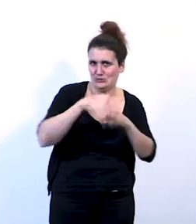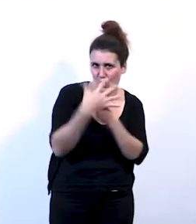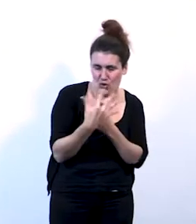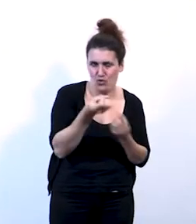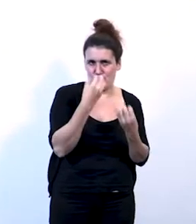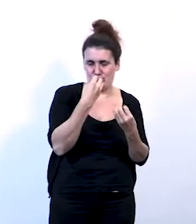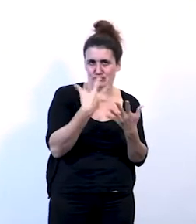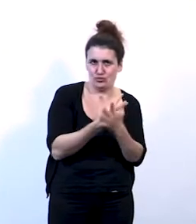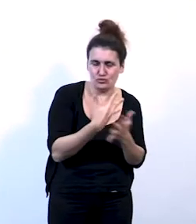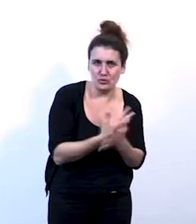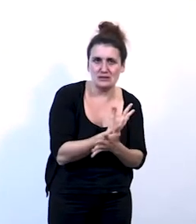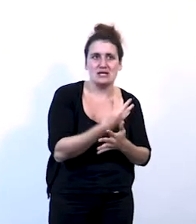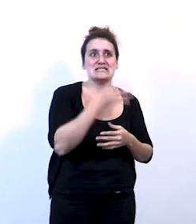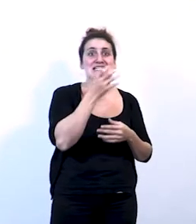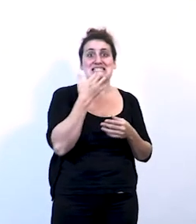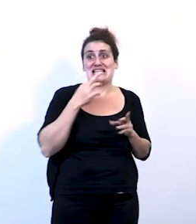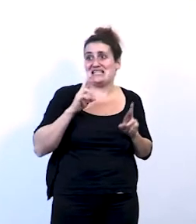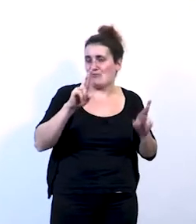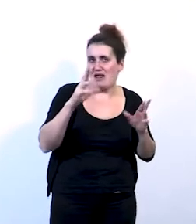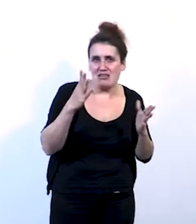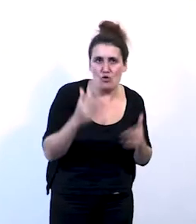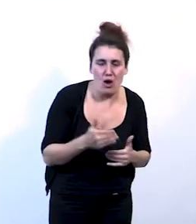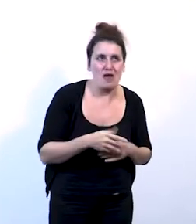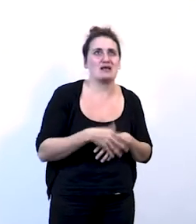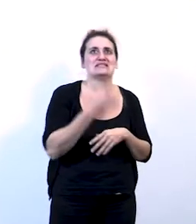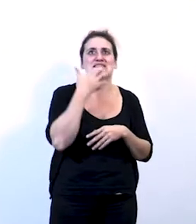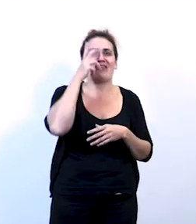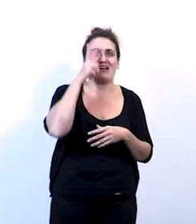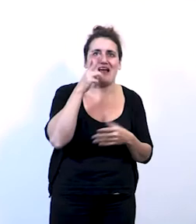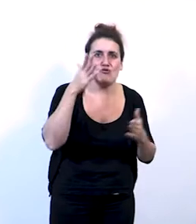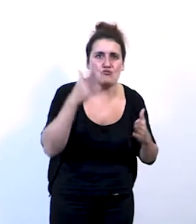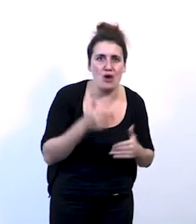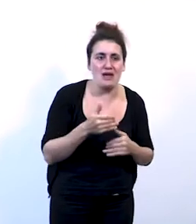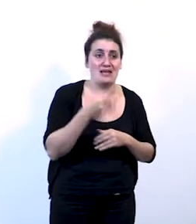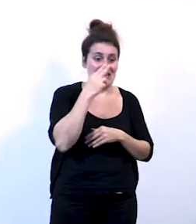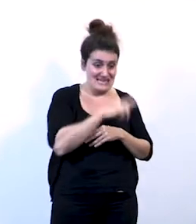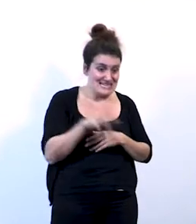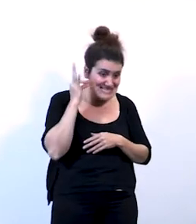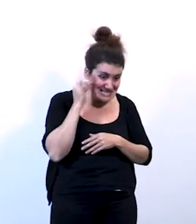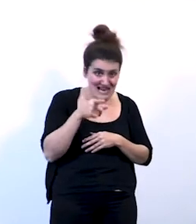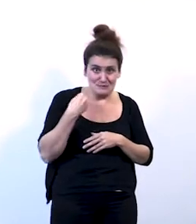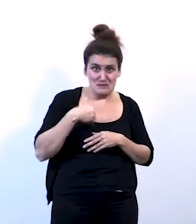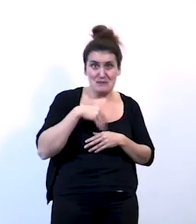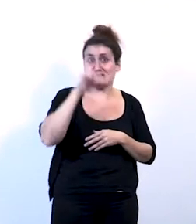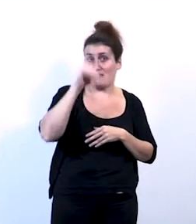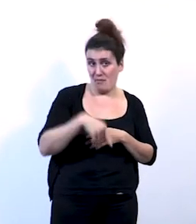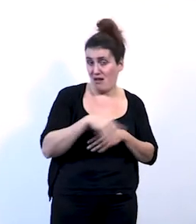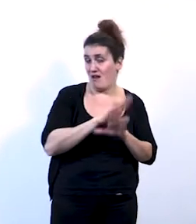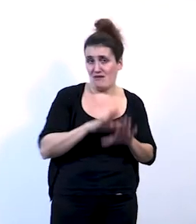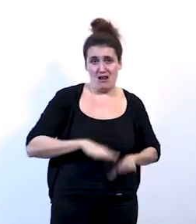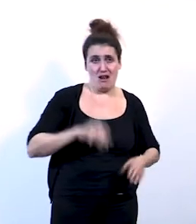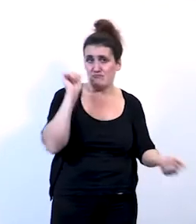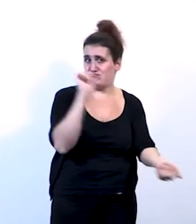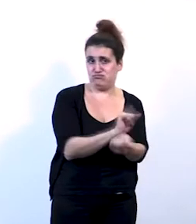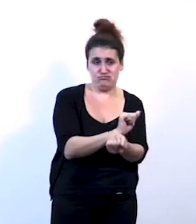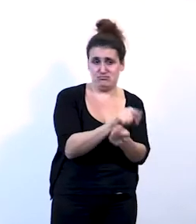evidentemente, si no existe esa esperanza ni esa dignidad, esas niñas también van a estar condenadas a